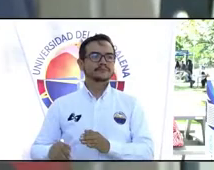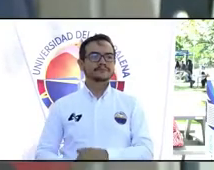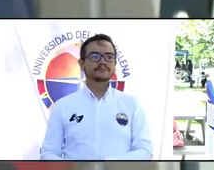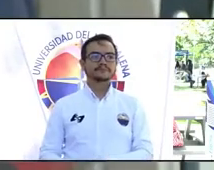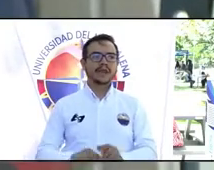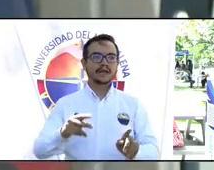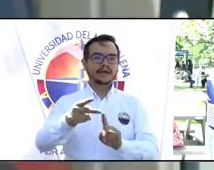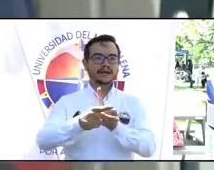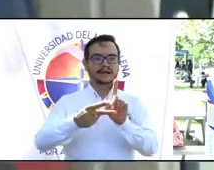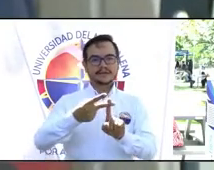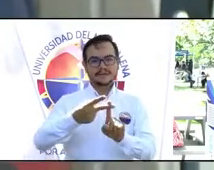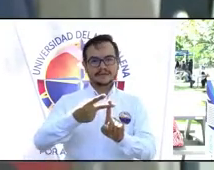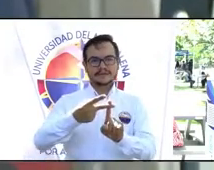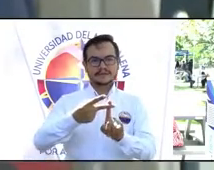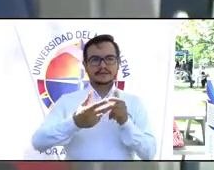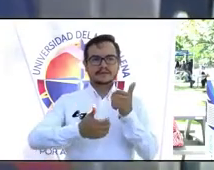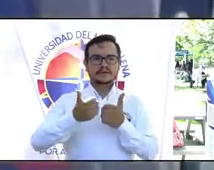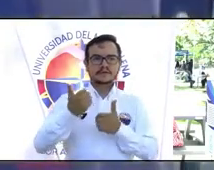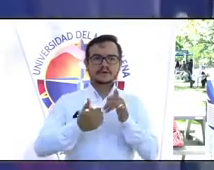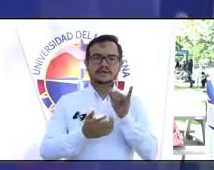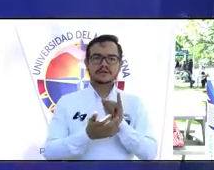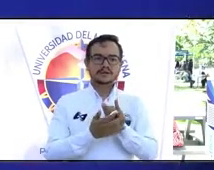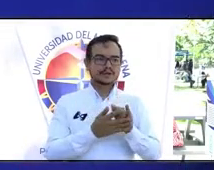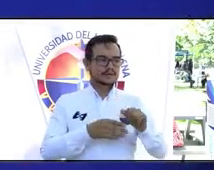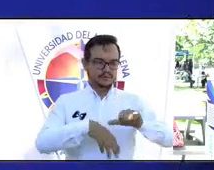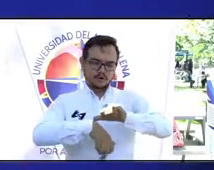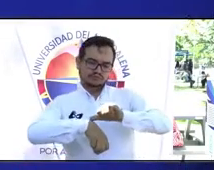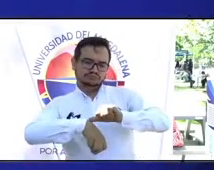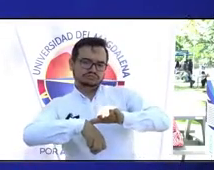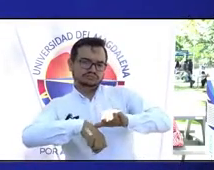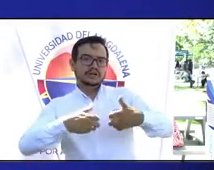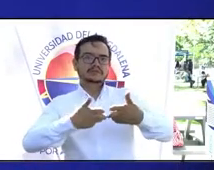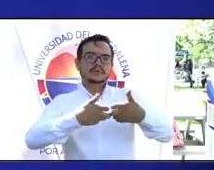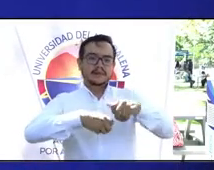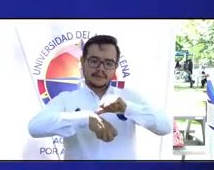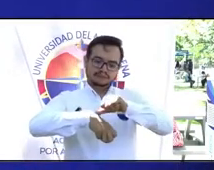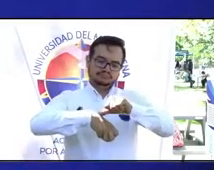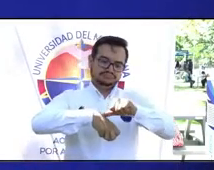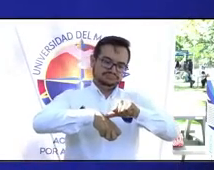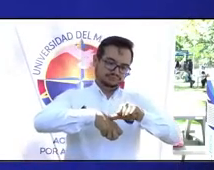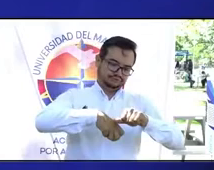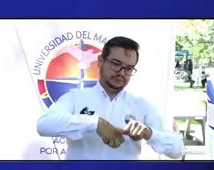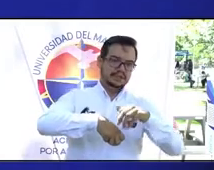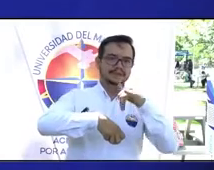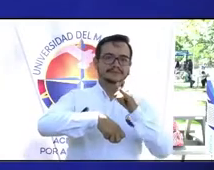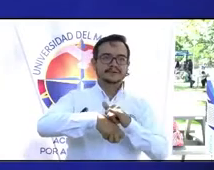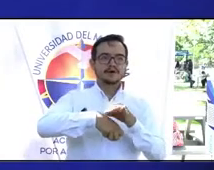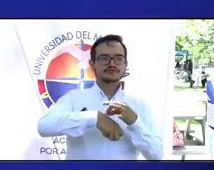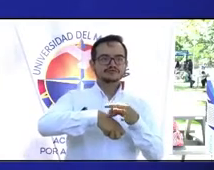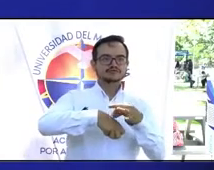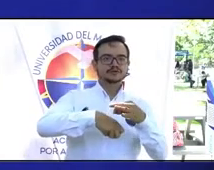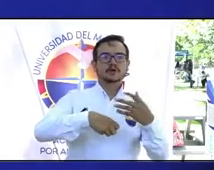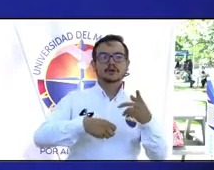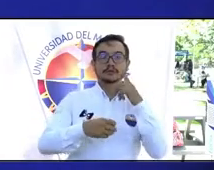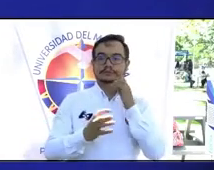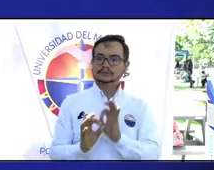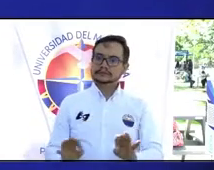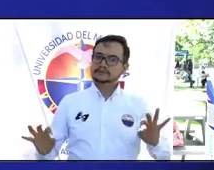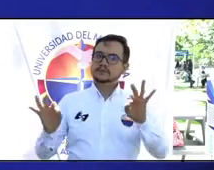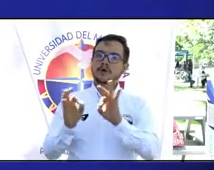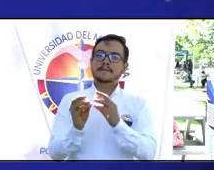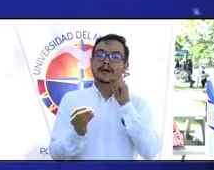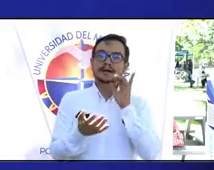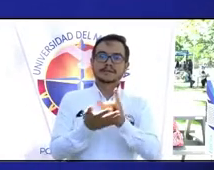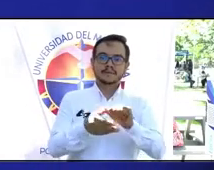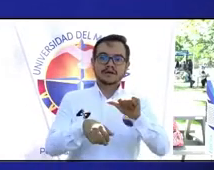Segundo, dos electrobisturís de alta eficiencia con un juego de 8 puntas activas muy necesarios para realizar